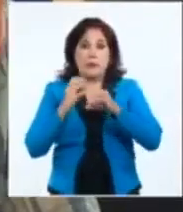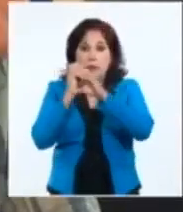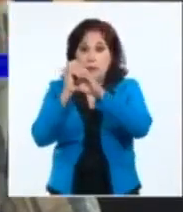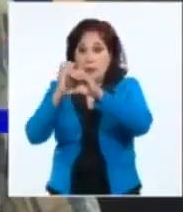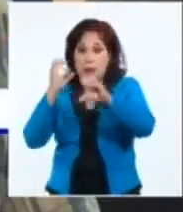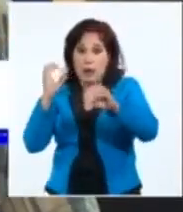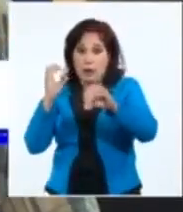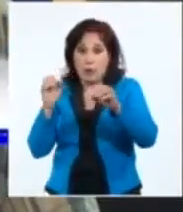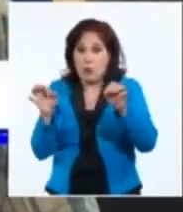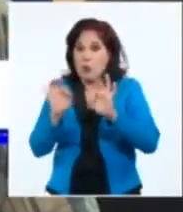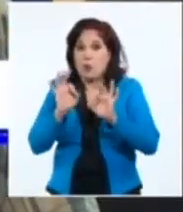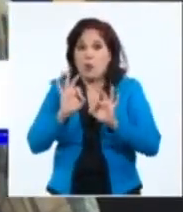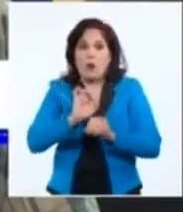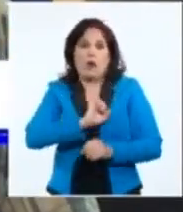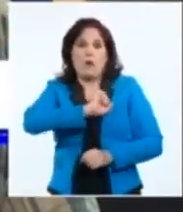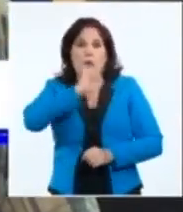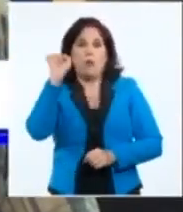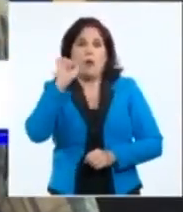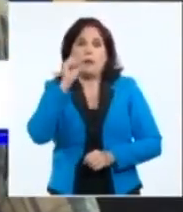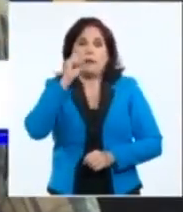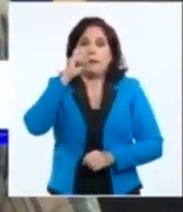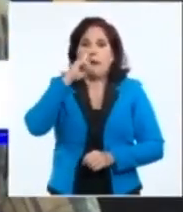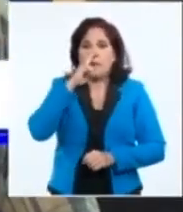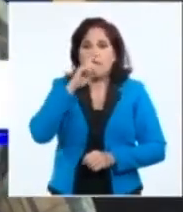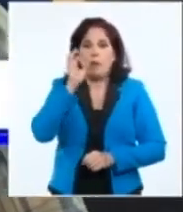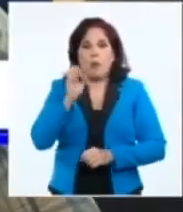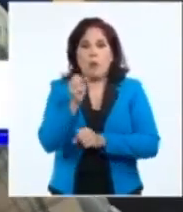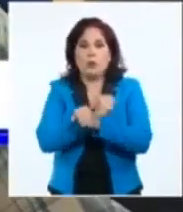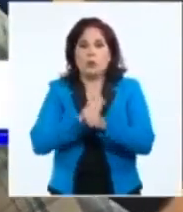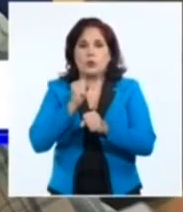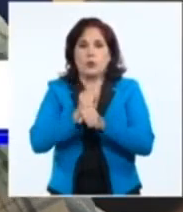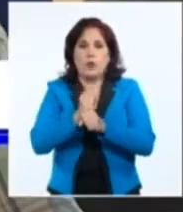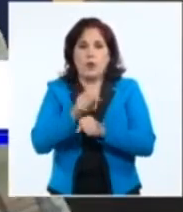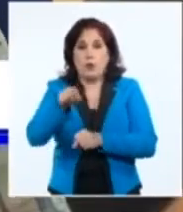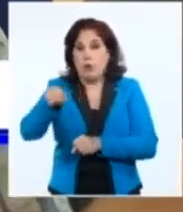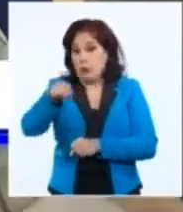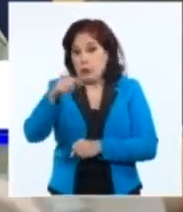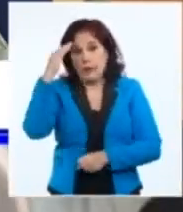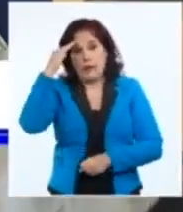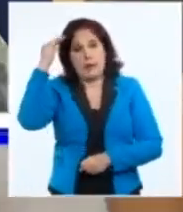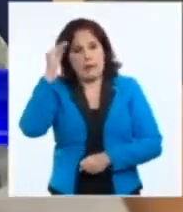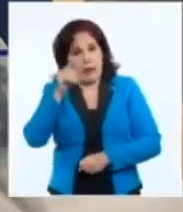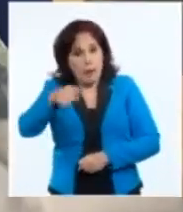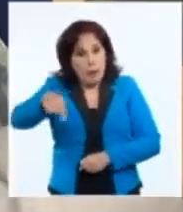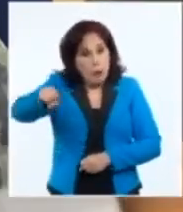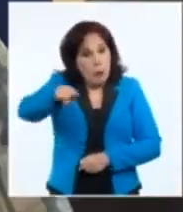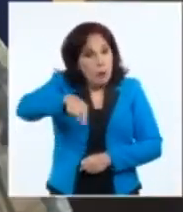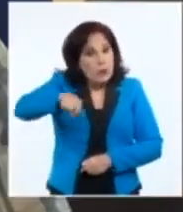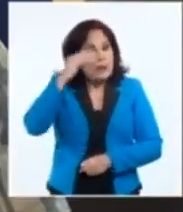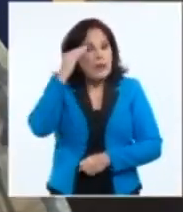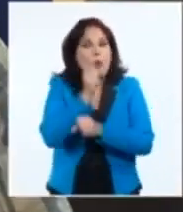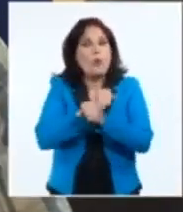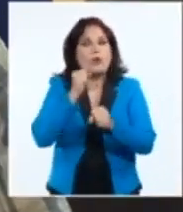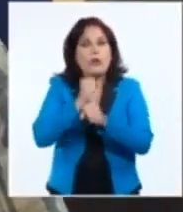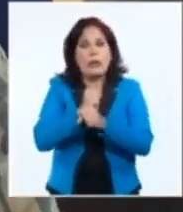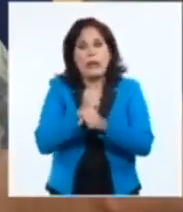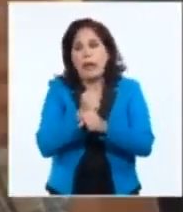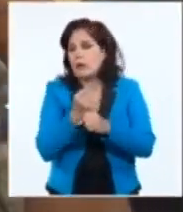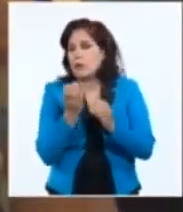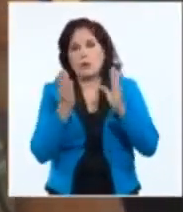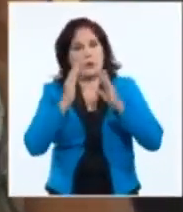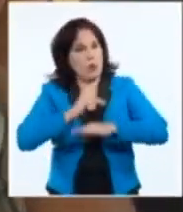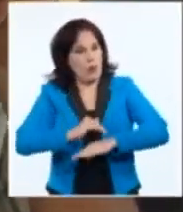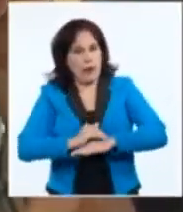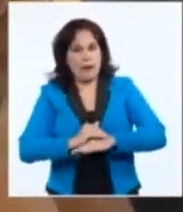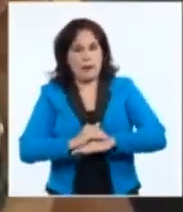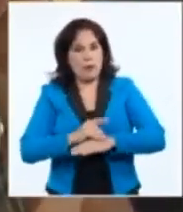esta fábrica nunca se ha logrado terminar con utilidad. Y ustedes han hecho, porque eso hay un equipo de dirección, pero el colectivo ha hecho un esfuerzo